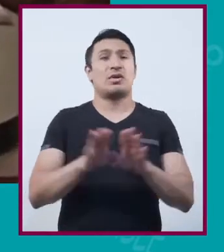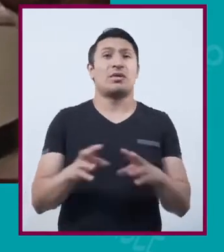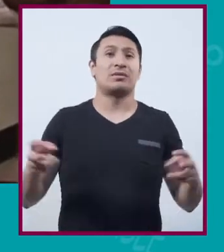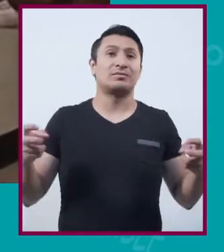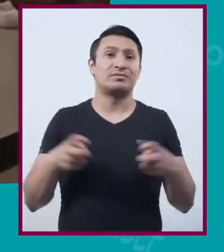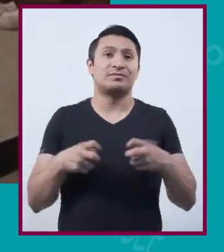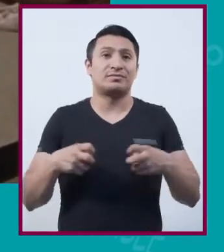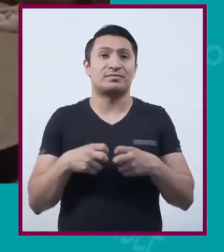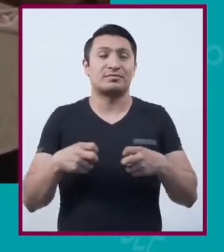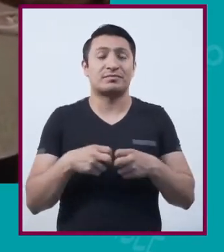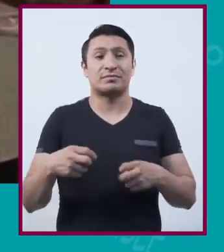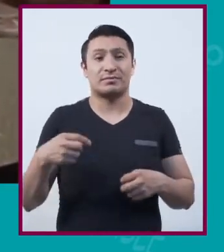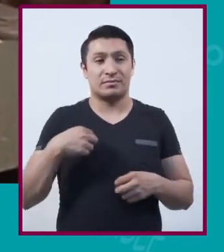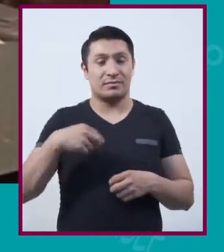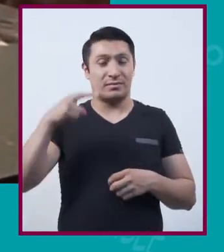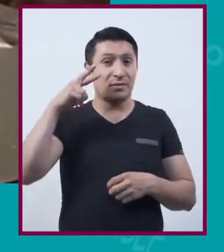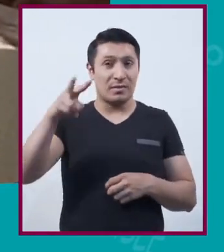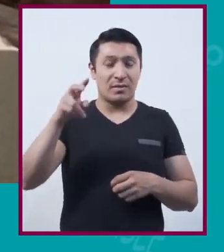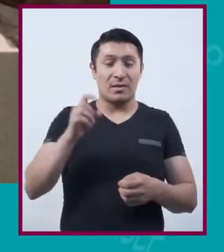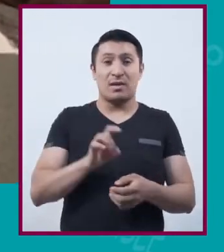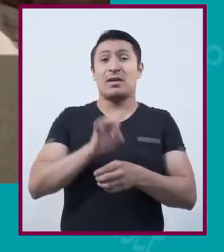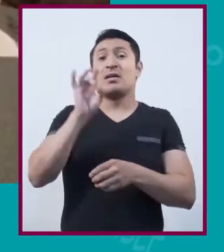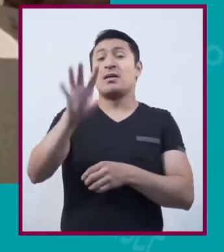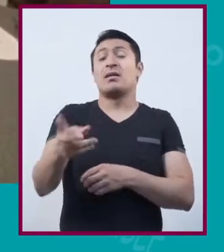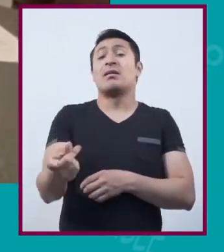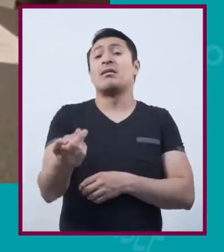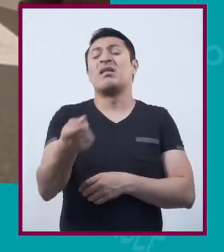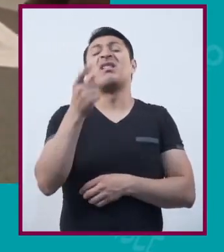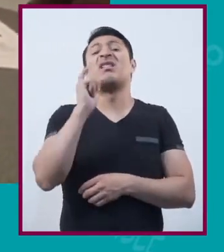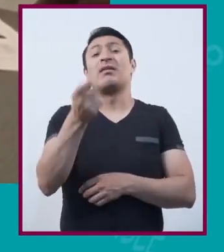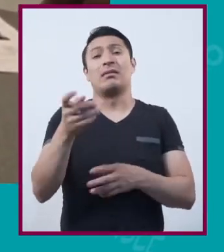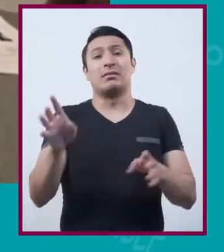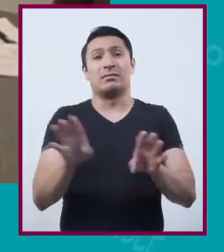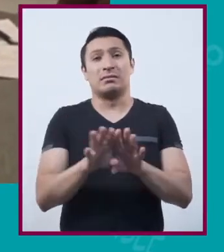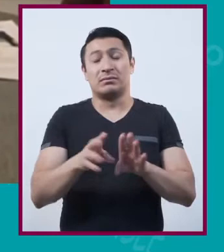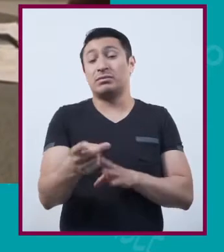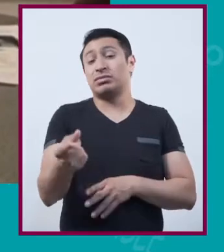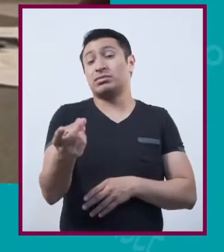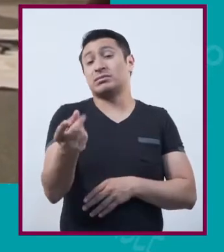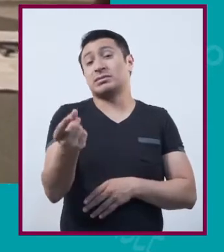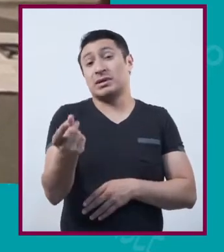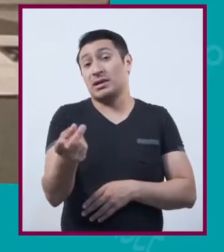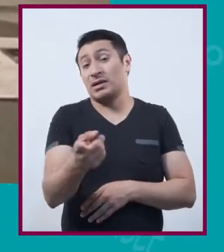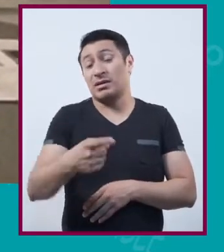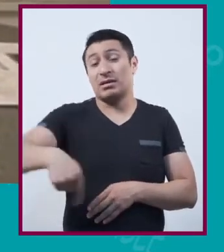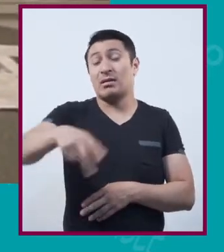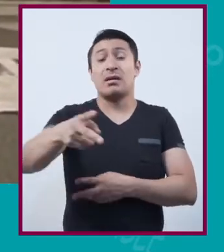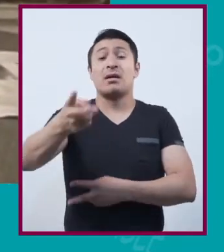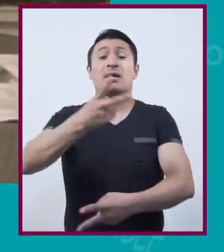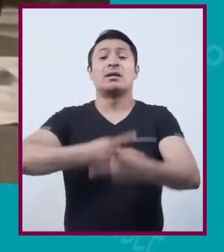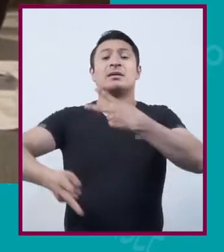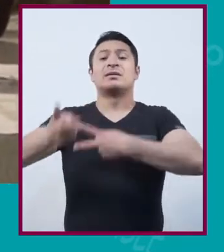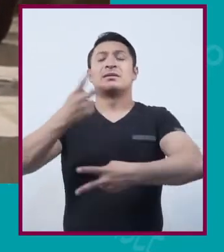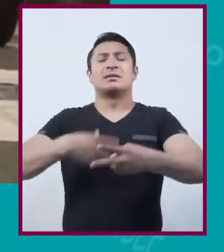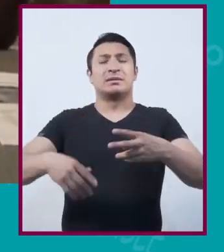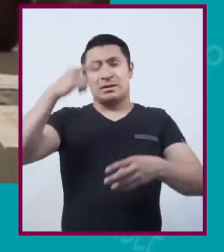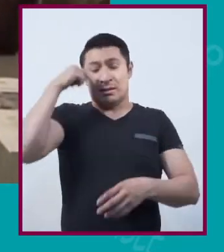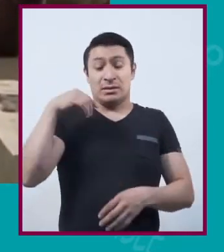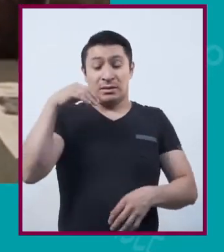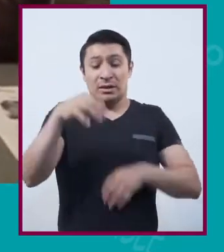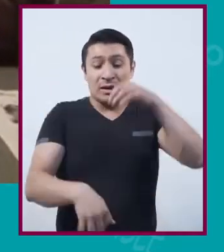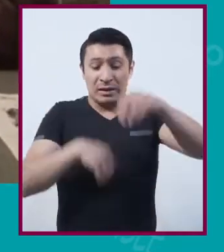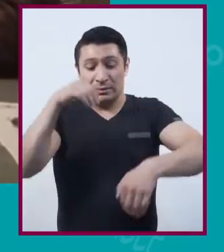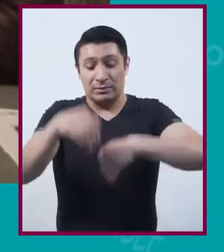Frustrante, pues porque a mí aquí han enviado los perros. ¿Los perros qué son? Pues los perros son los que